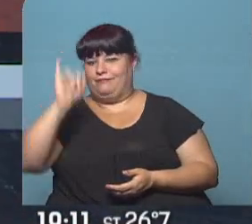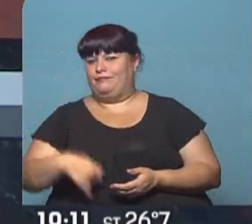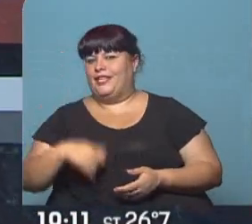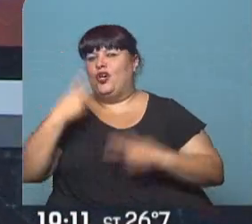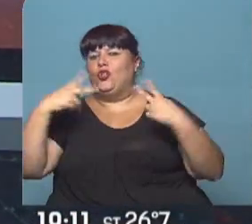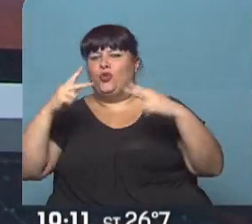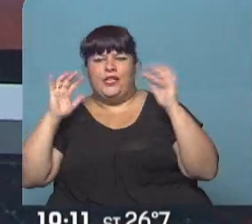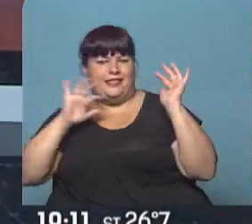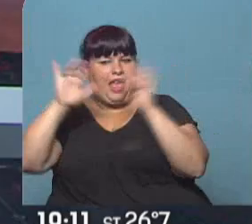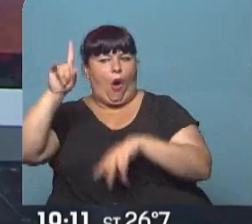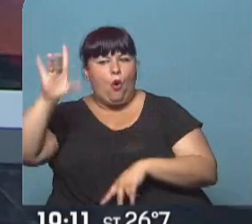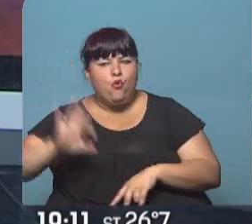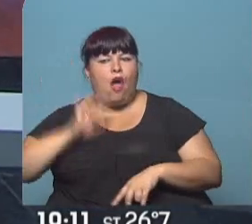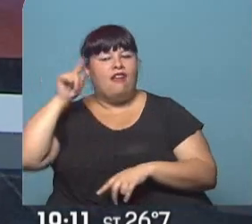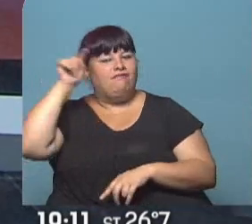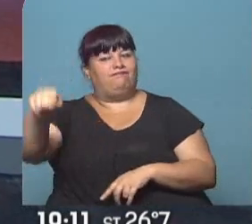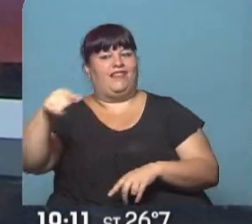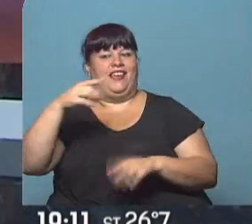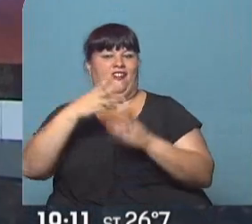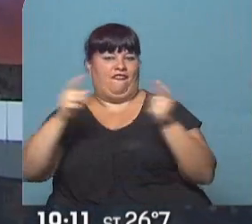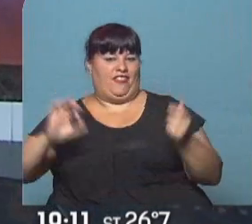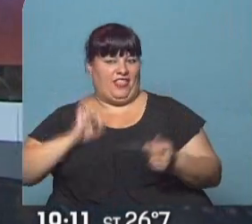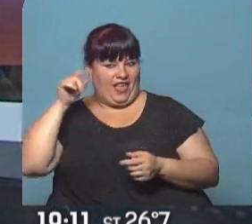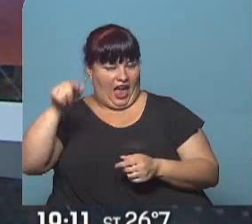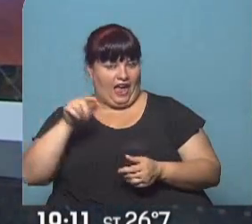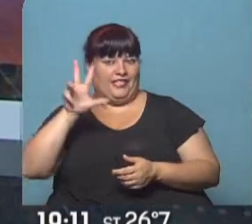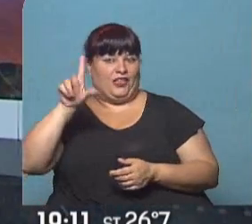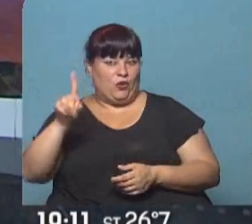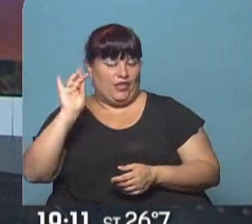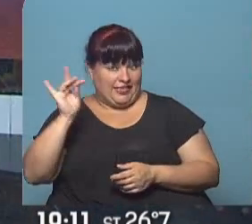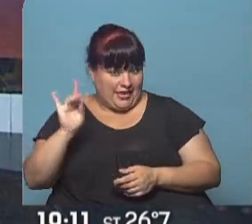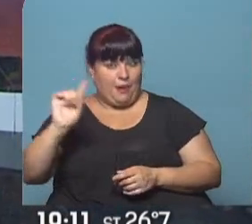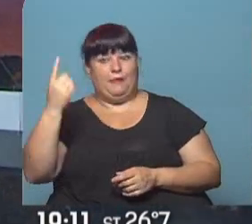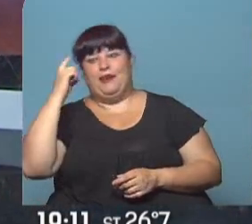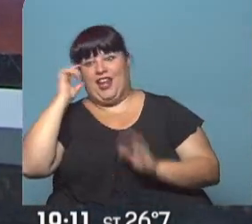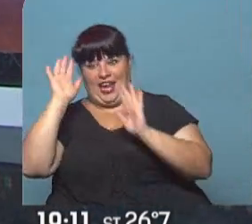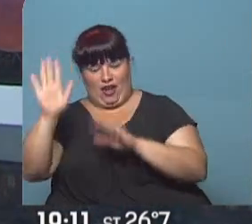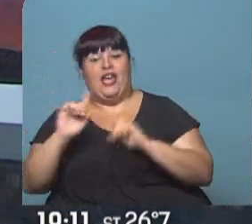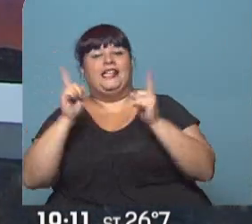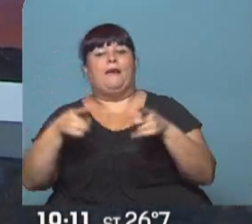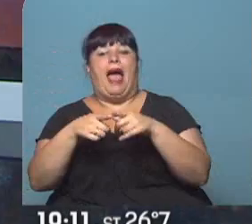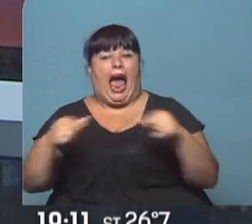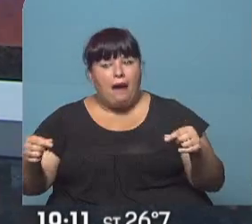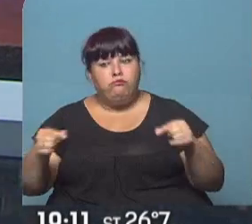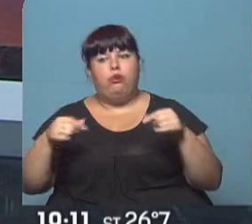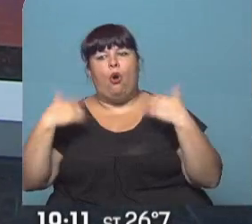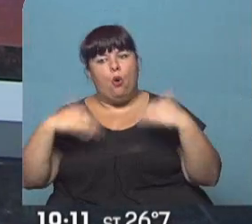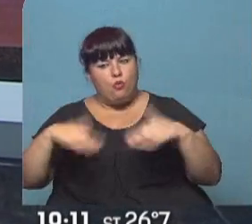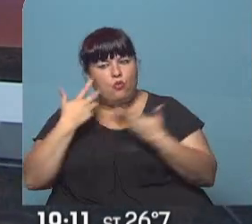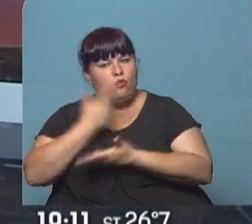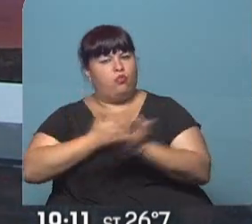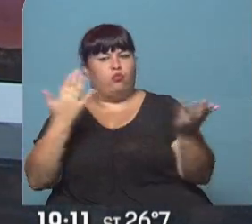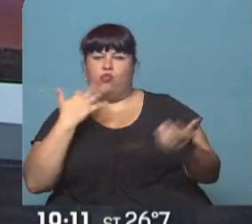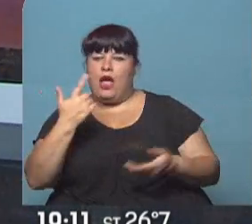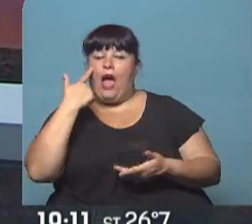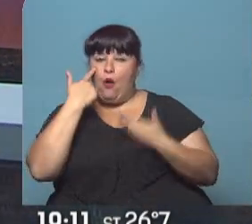muchos turistas, año tras otro, eligen ir a pasar allí este 31 de diciembre y 1 de enero. También Japón ha tenido una presentación